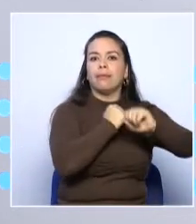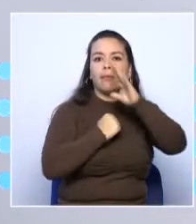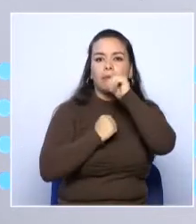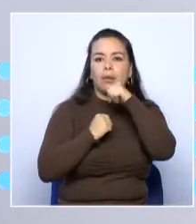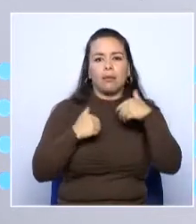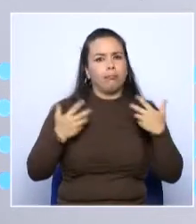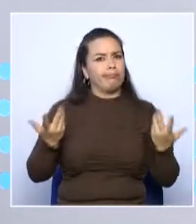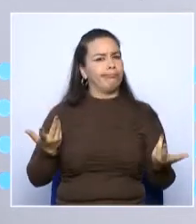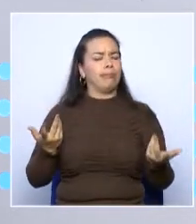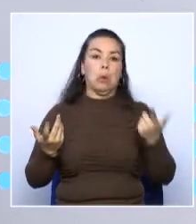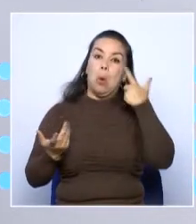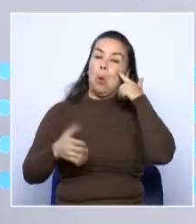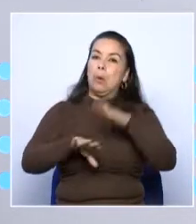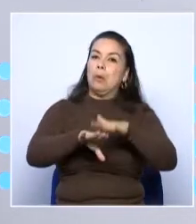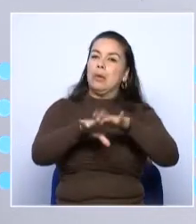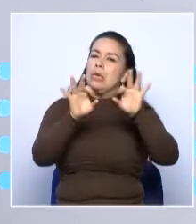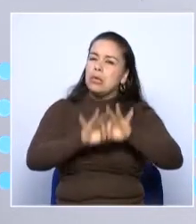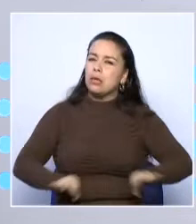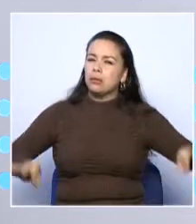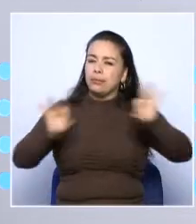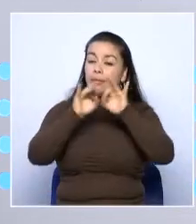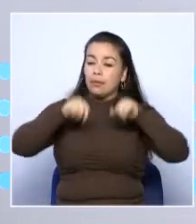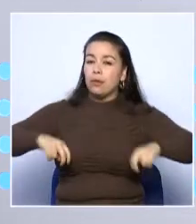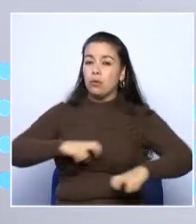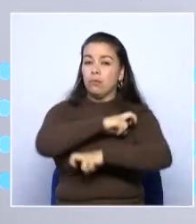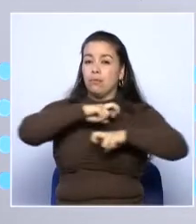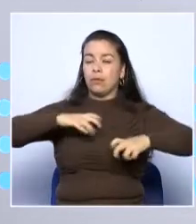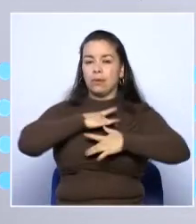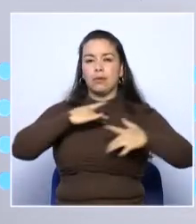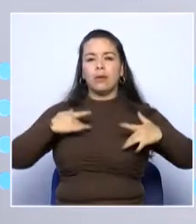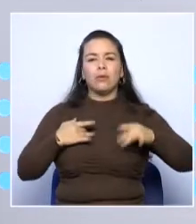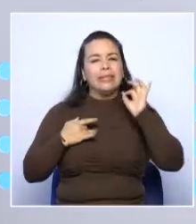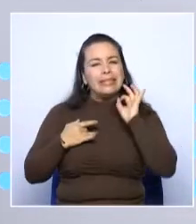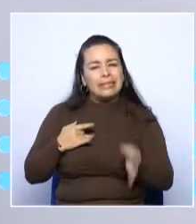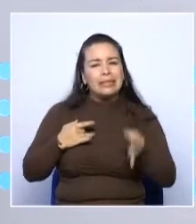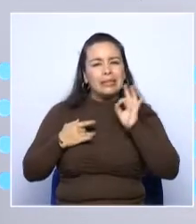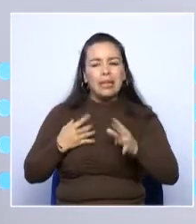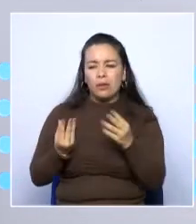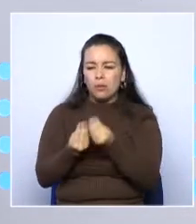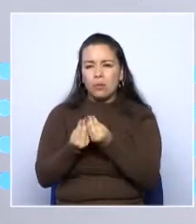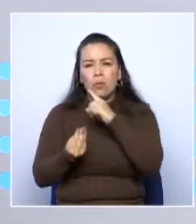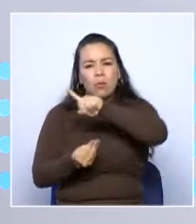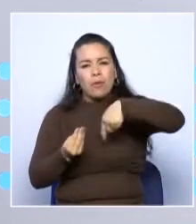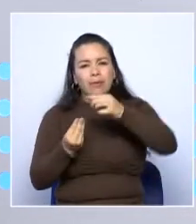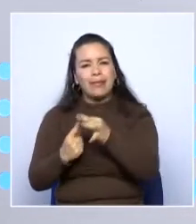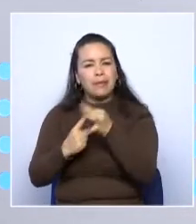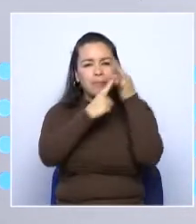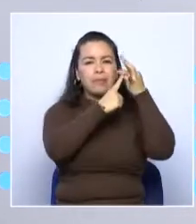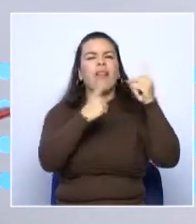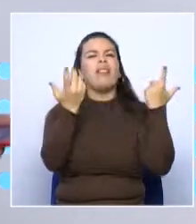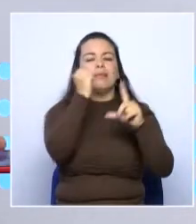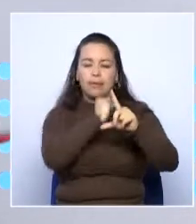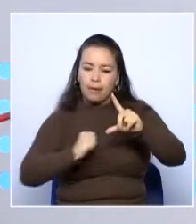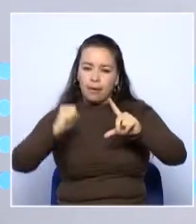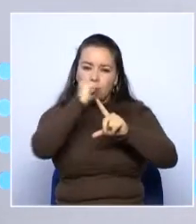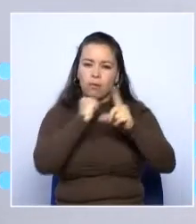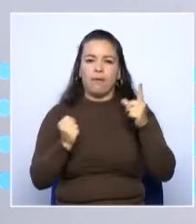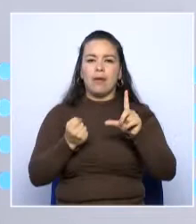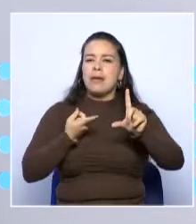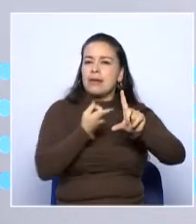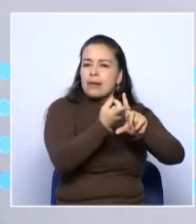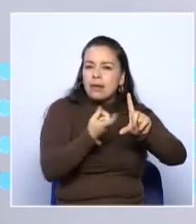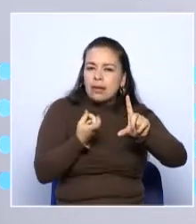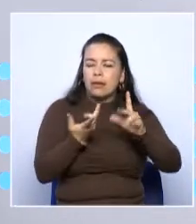por eso nuestros parques de salud siempre contamos con un equipo de especialistas ¿en qué? En ecografía, en